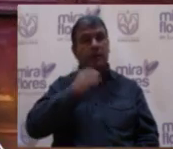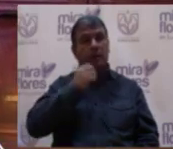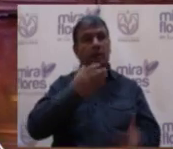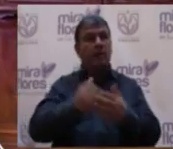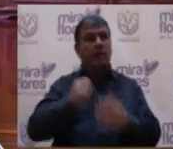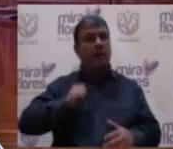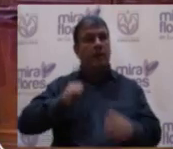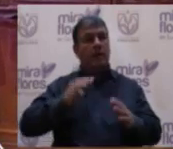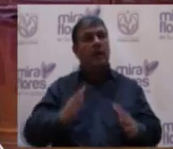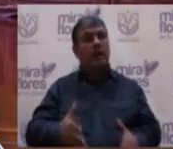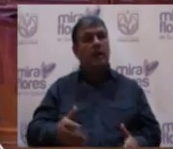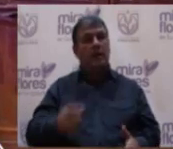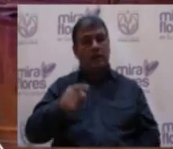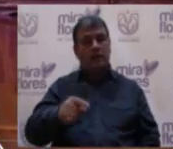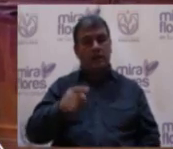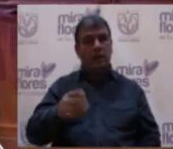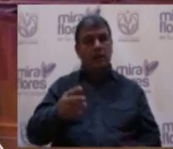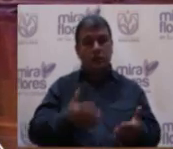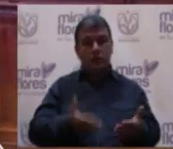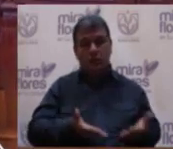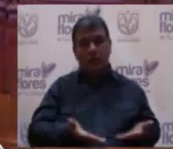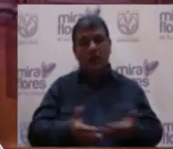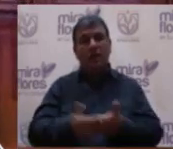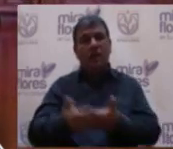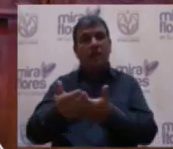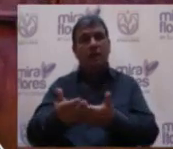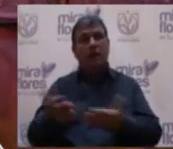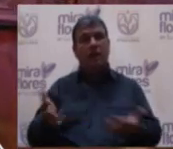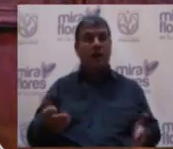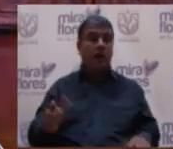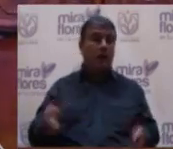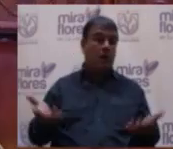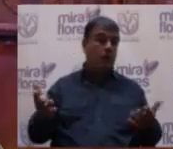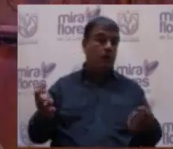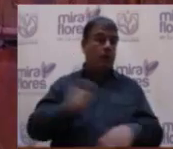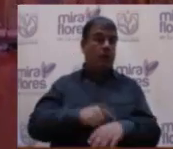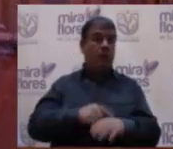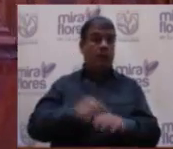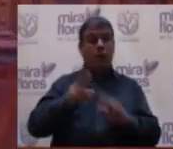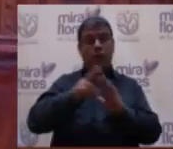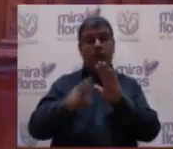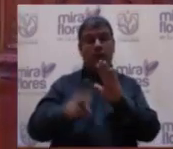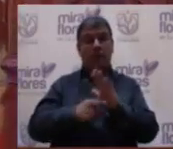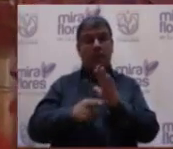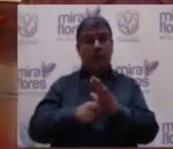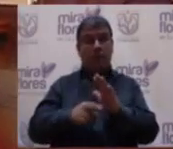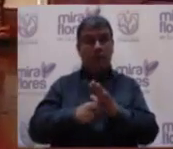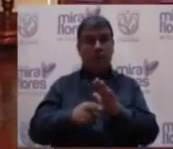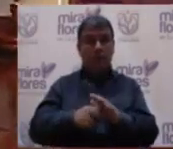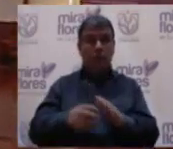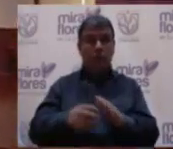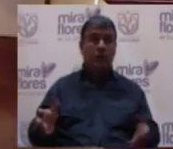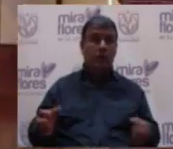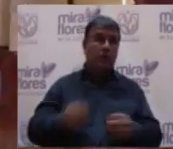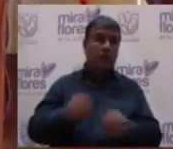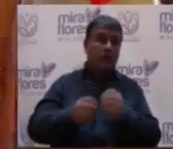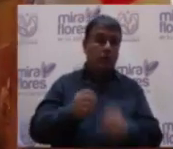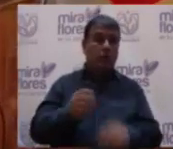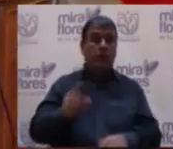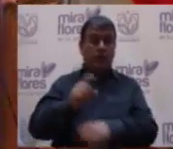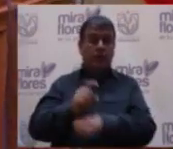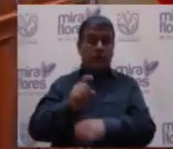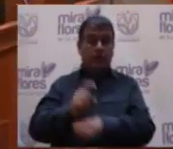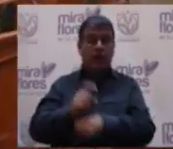alcalde. Yo creo que esto nos va a llevar a hacer en algún momento un reglamento de repente de sanciones, porque hay que educar